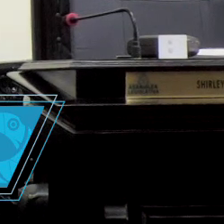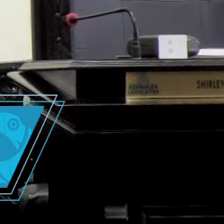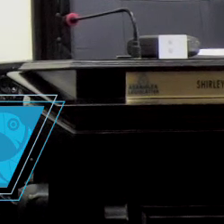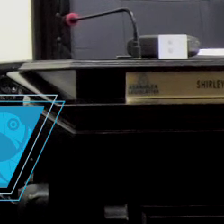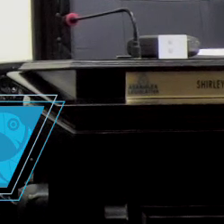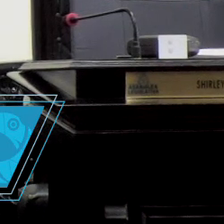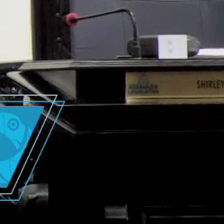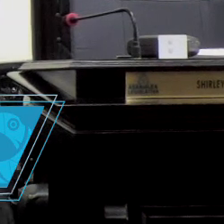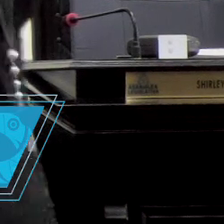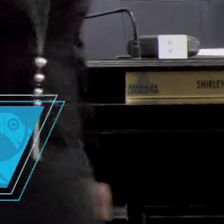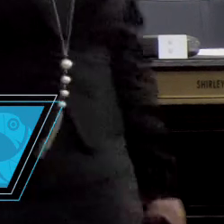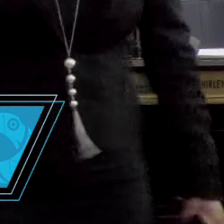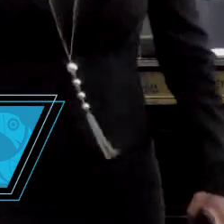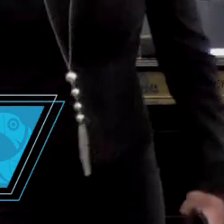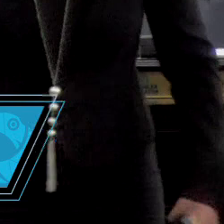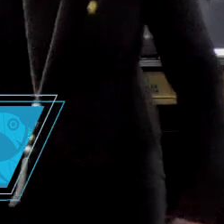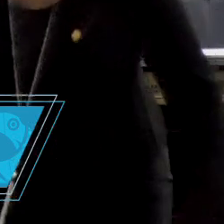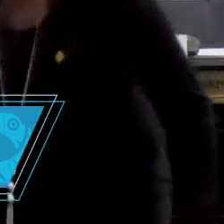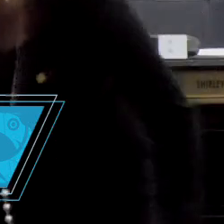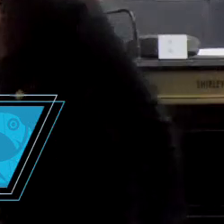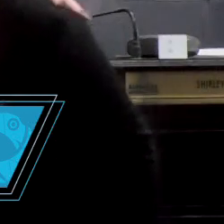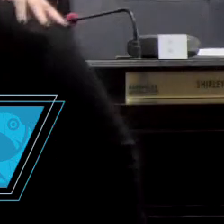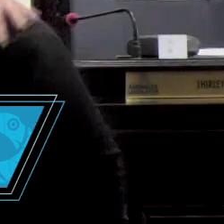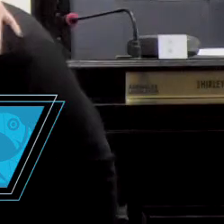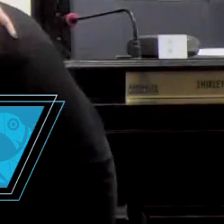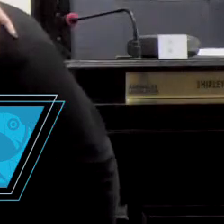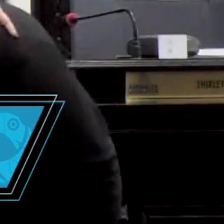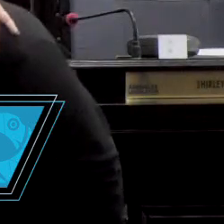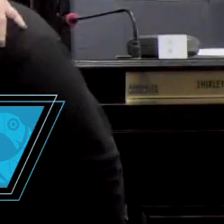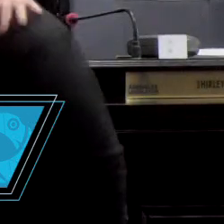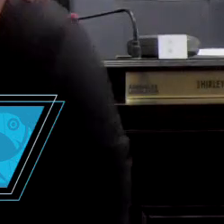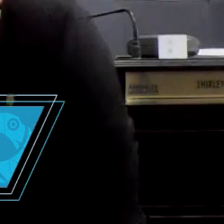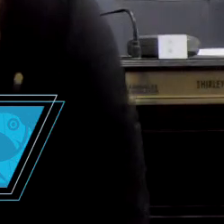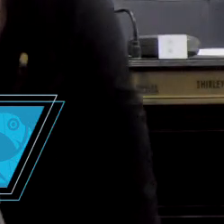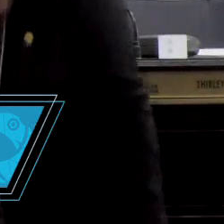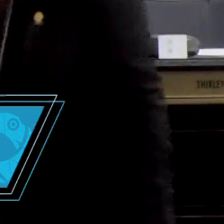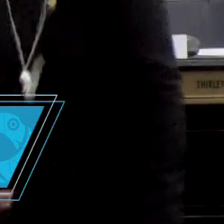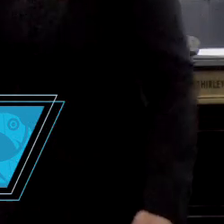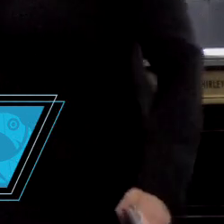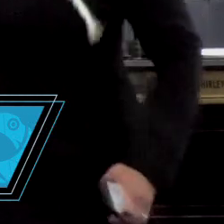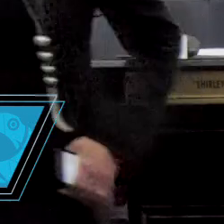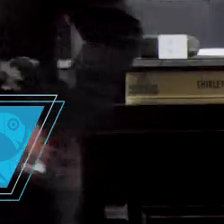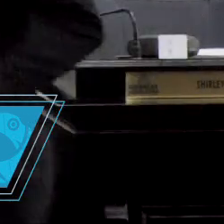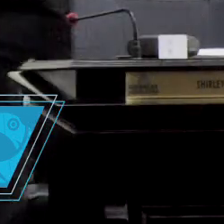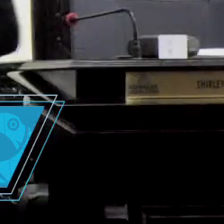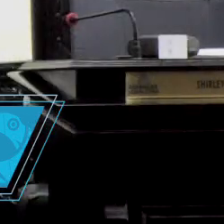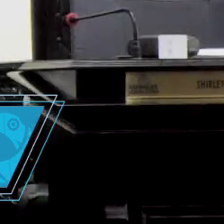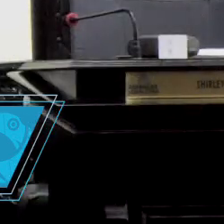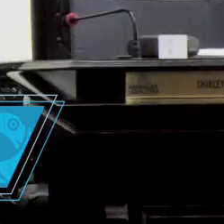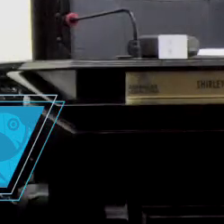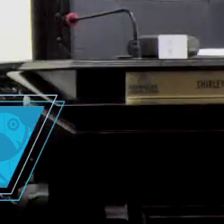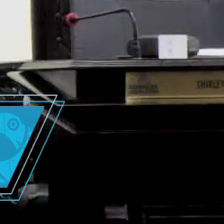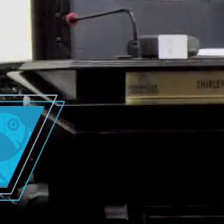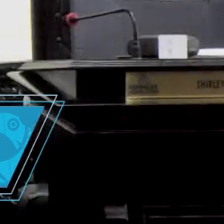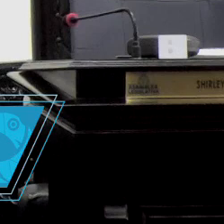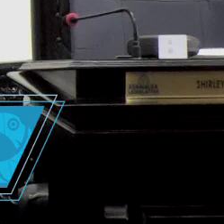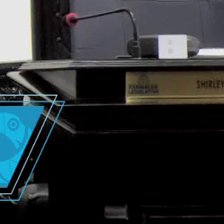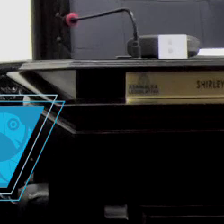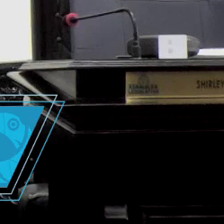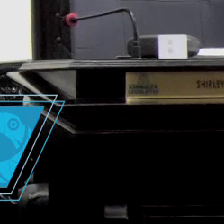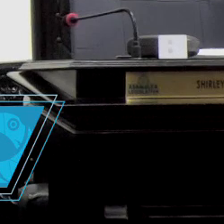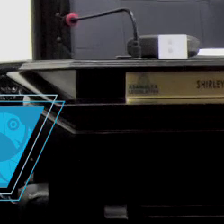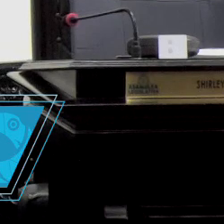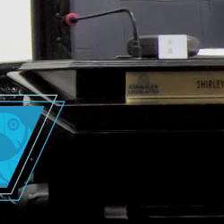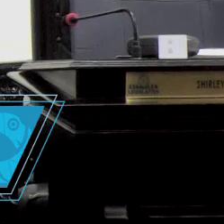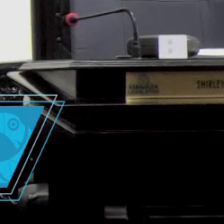las negociaciones, y ya se habla de que los otros puestos serían Carlos Avendaño en la primera secretaría y prácticamente Laura Guida en la